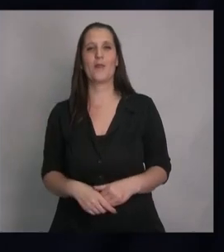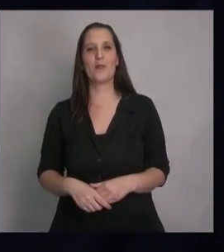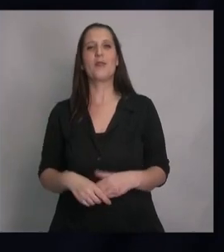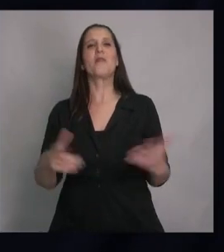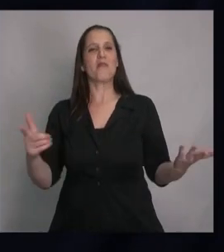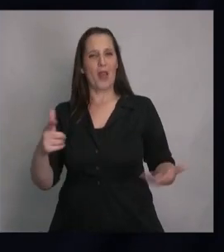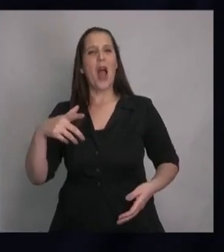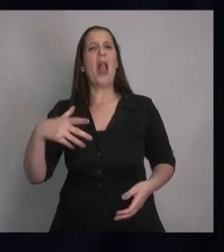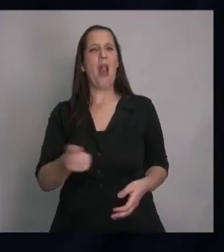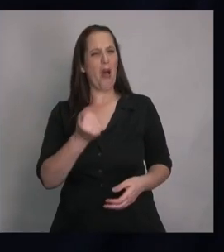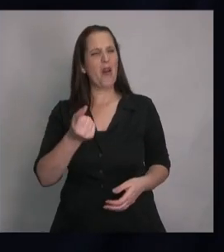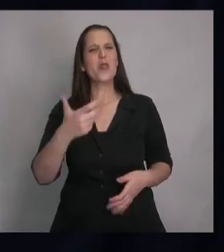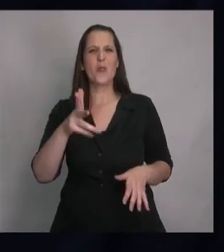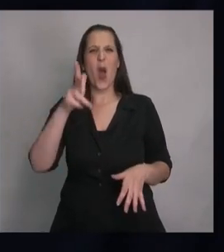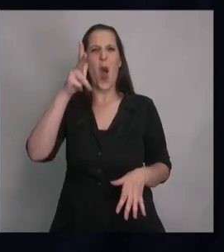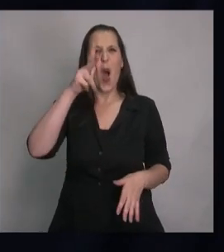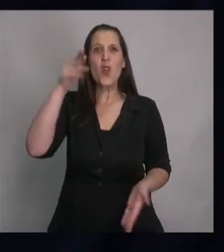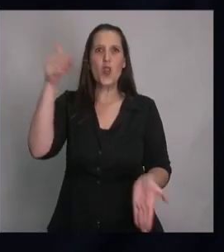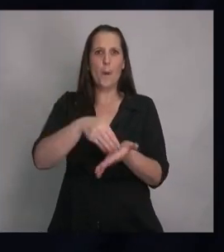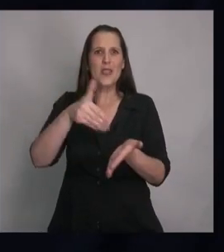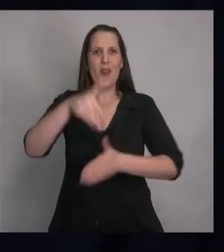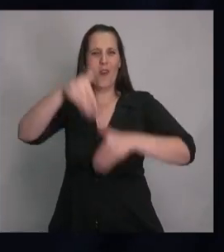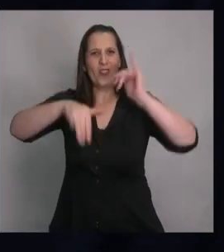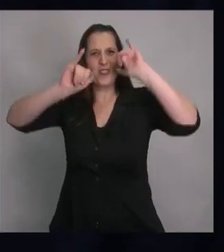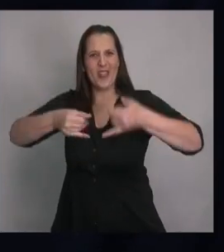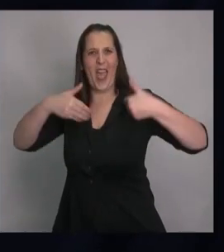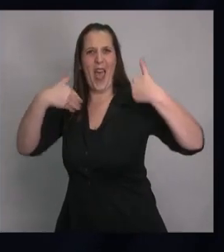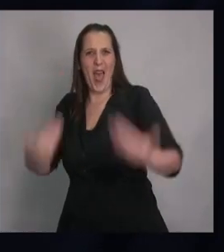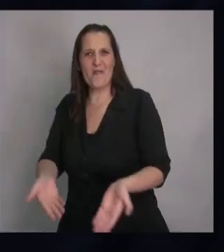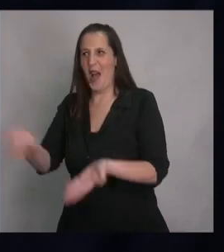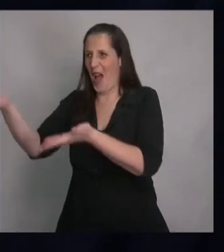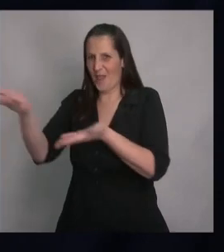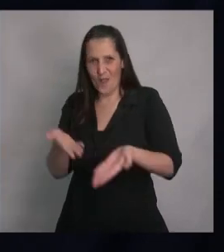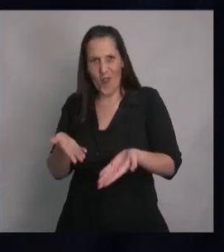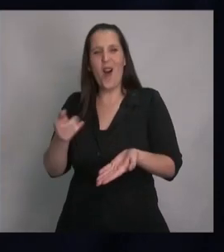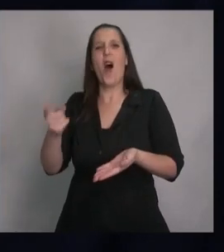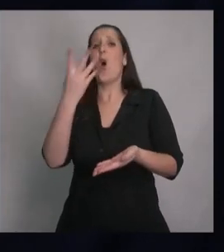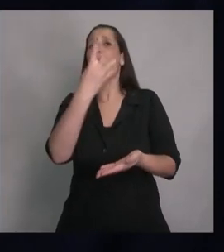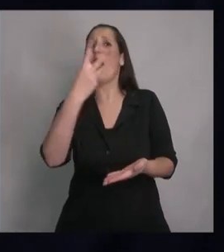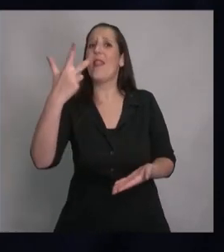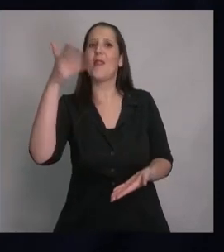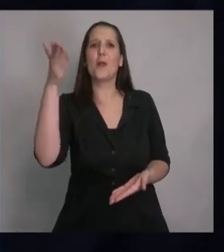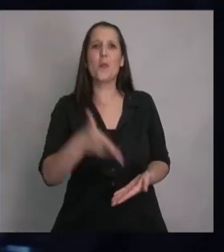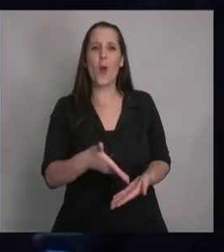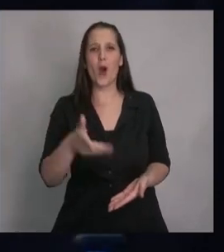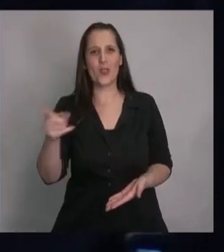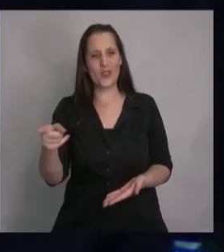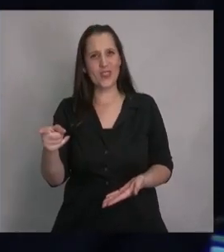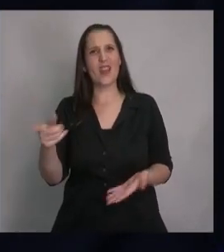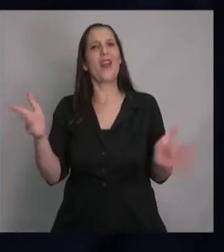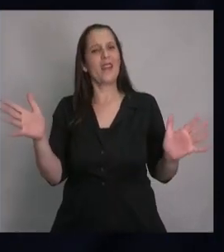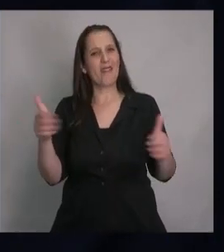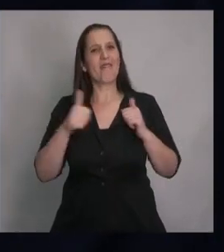logró más de 8 millones de votos, el 43%, la